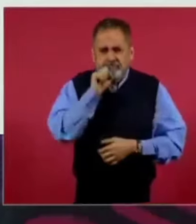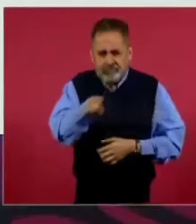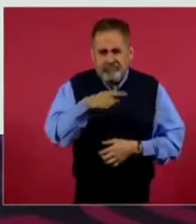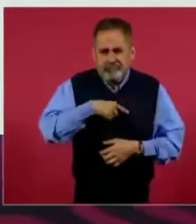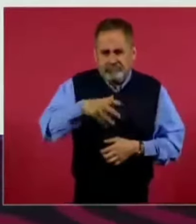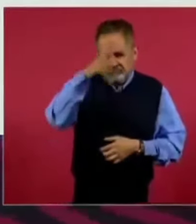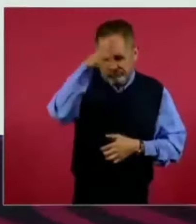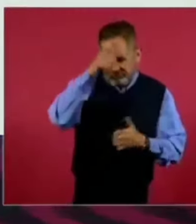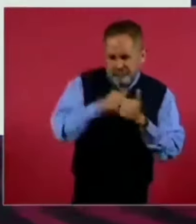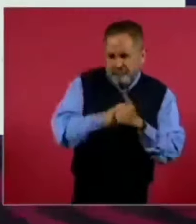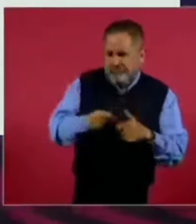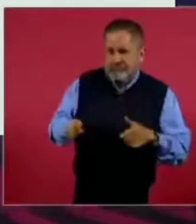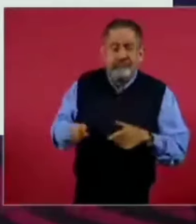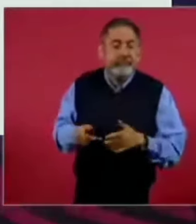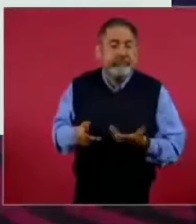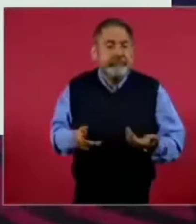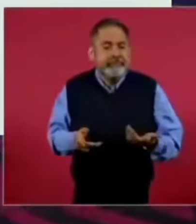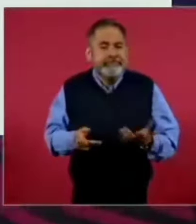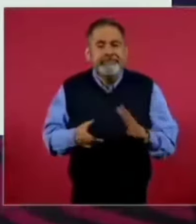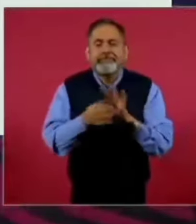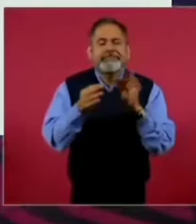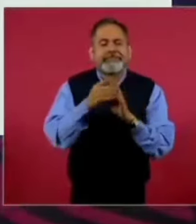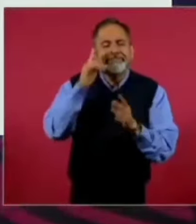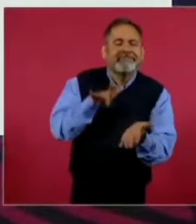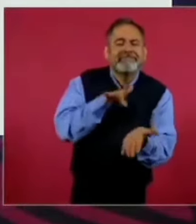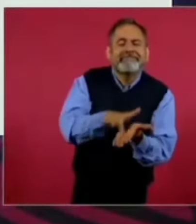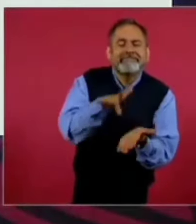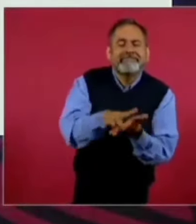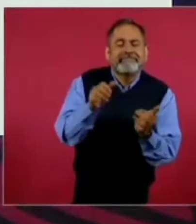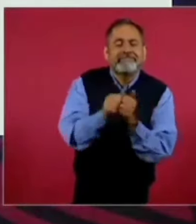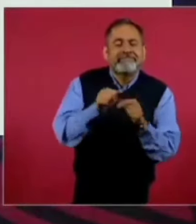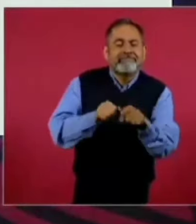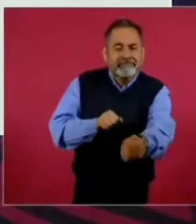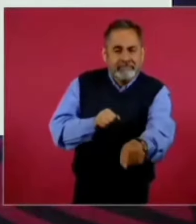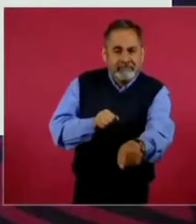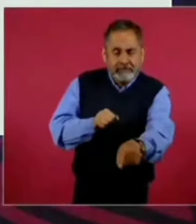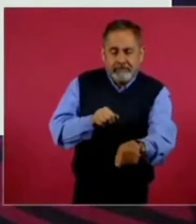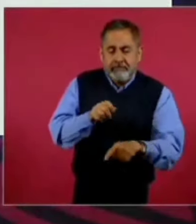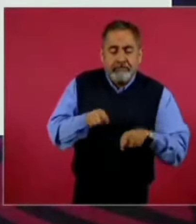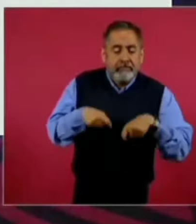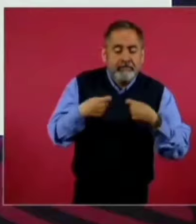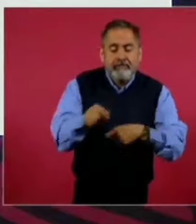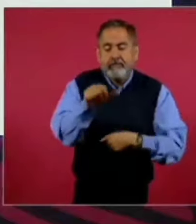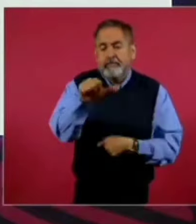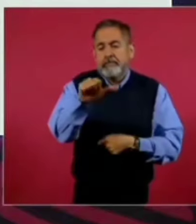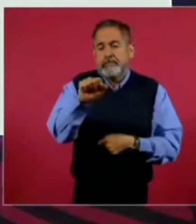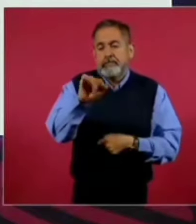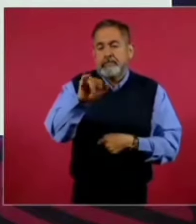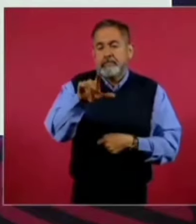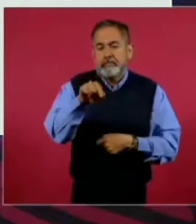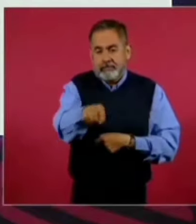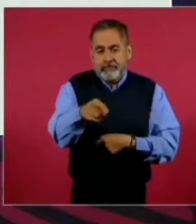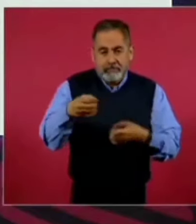acuerdo. Esto es para darle el asilo al juez,